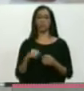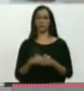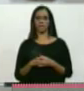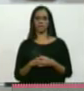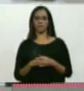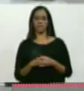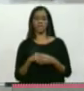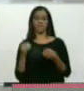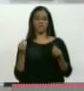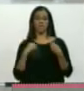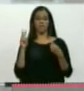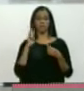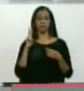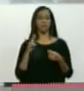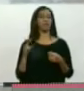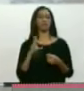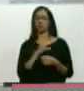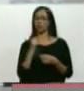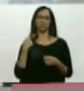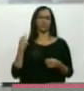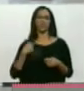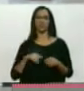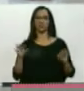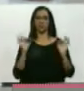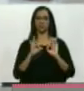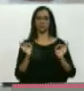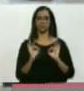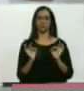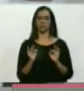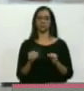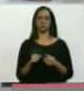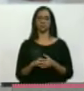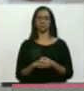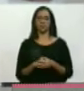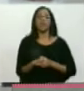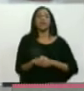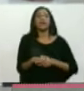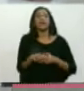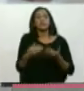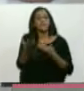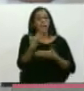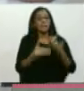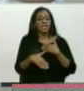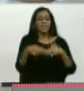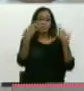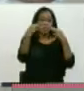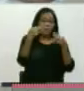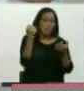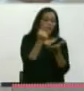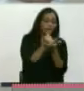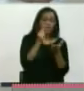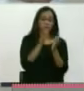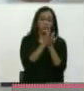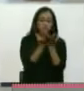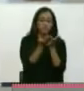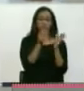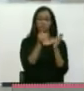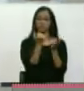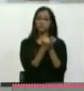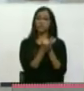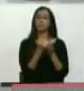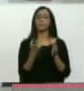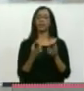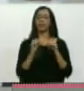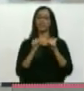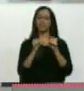en Venezuela no tiene ninguna forma de tramitar sus documentos, sus requerimientos para la permanencia